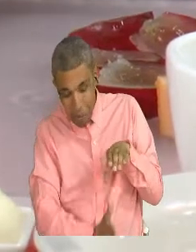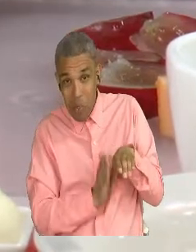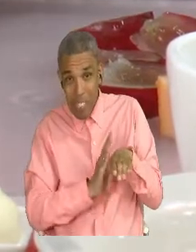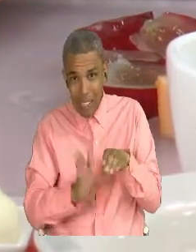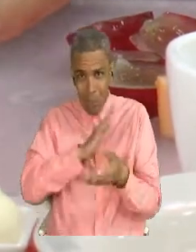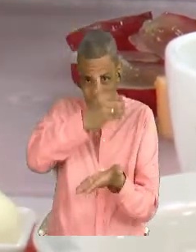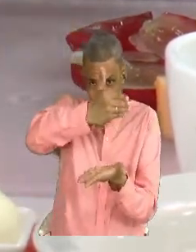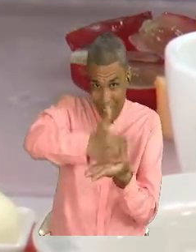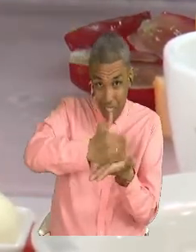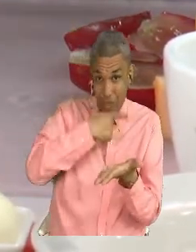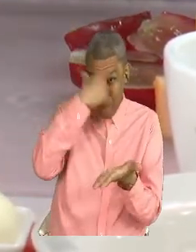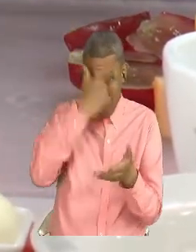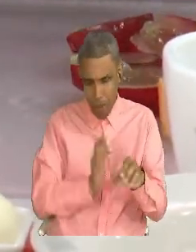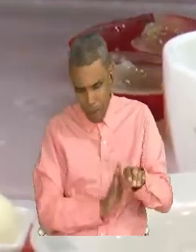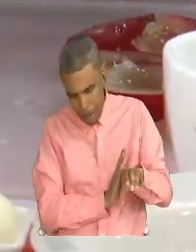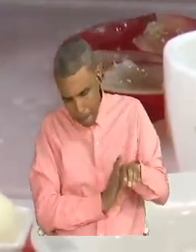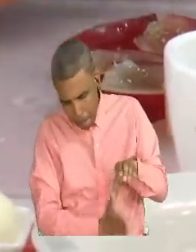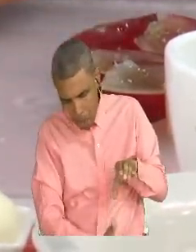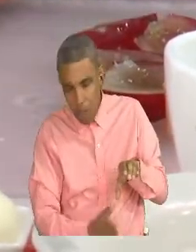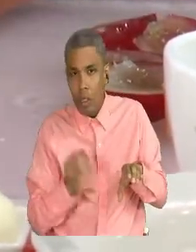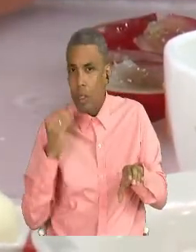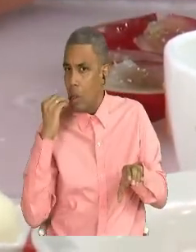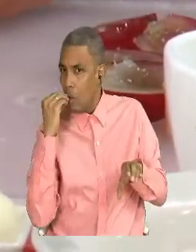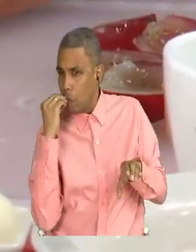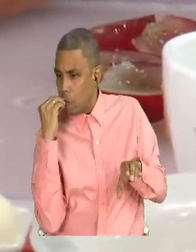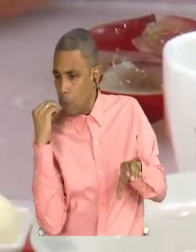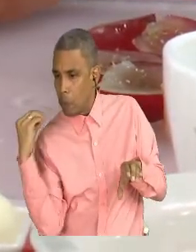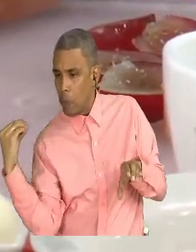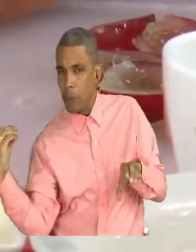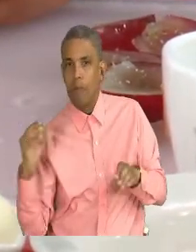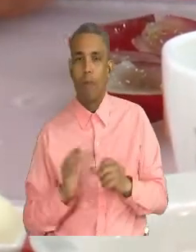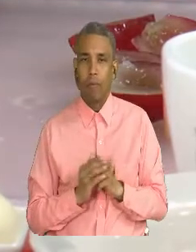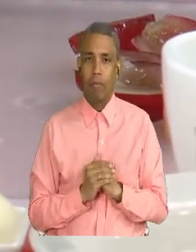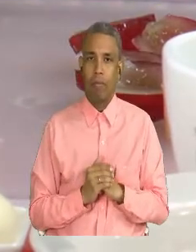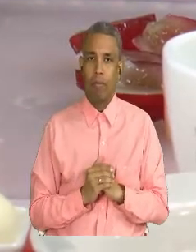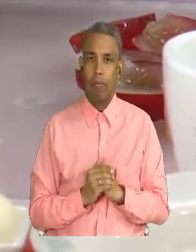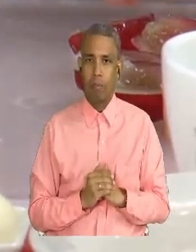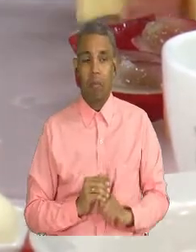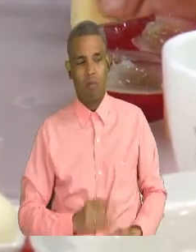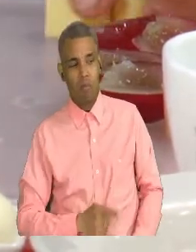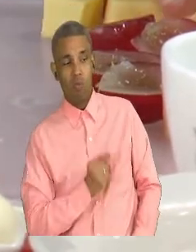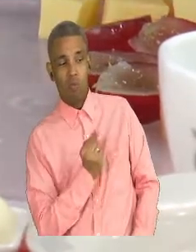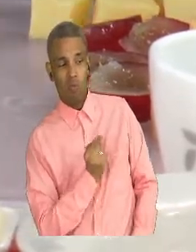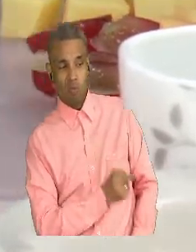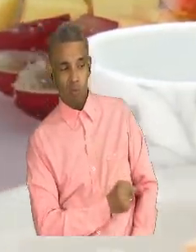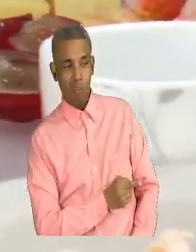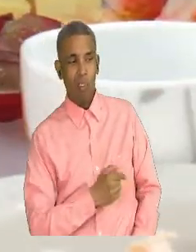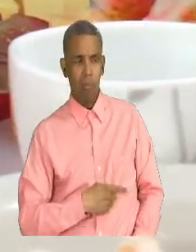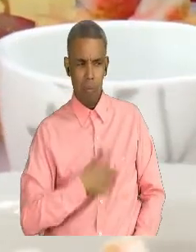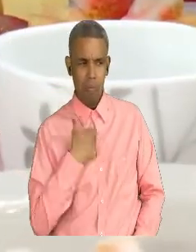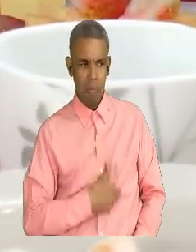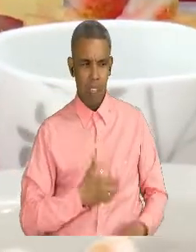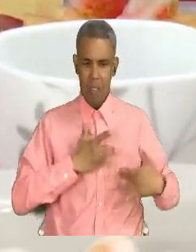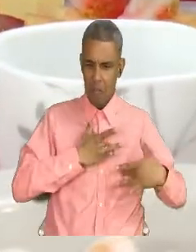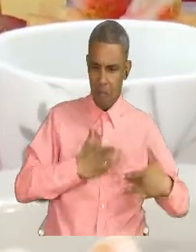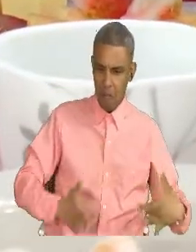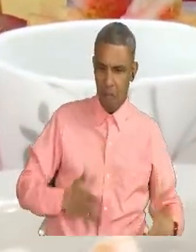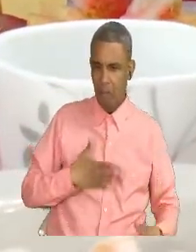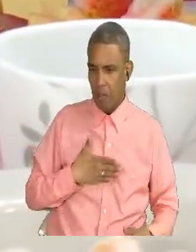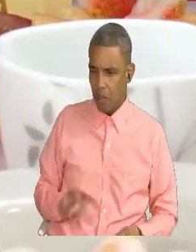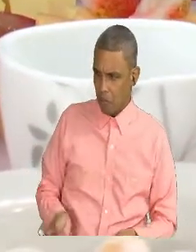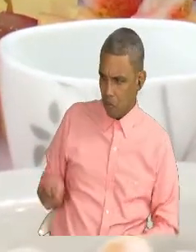queden parejitos. Entonces voy a decirle acá a Wilson que él está caño, porque él me pone a cocinar y me da lo que, lo que él considera. Sergio sí comparte